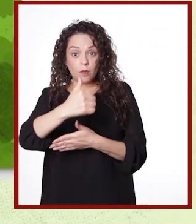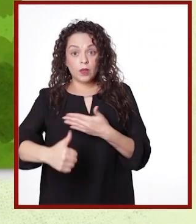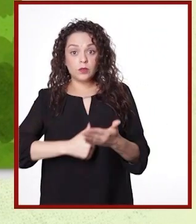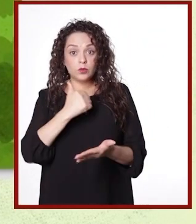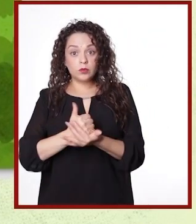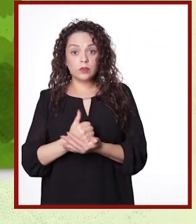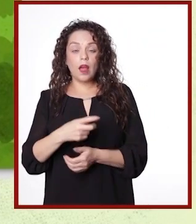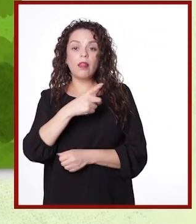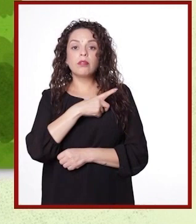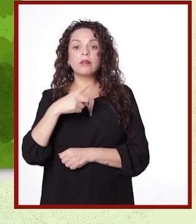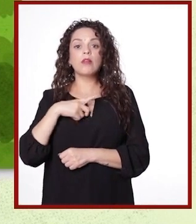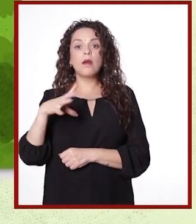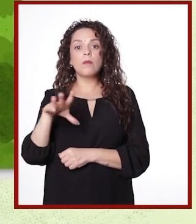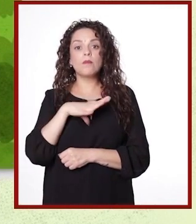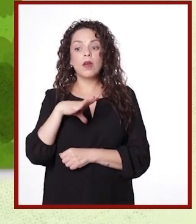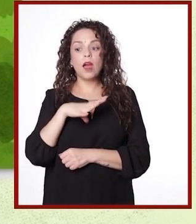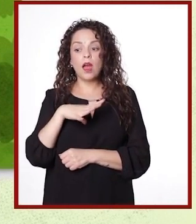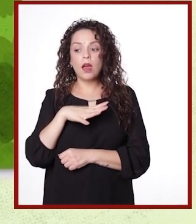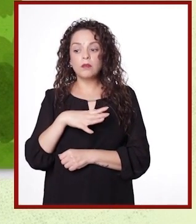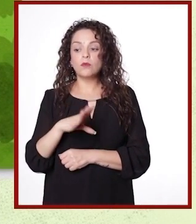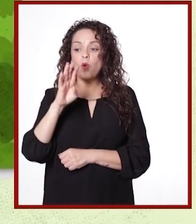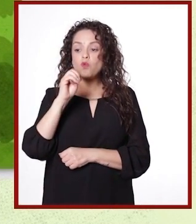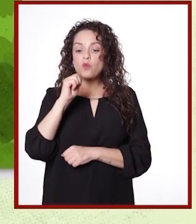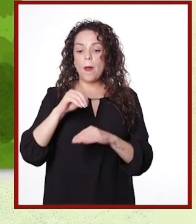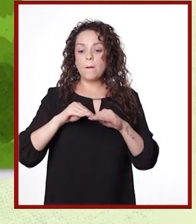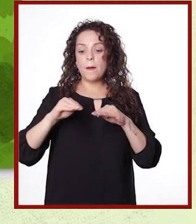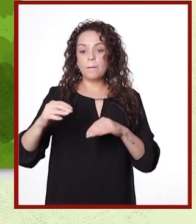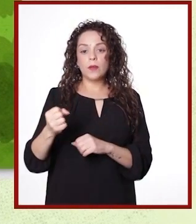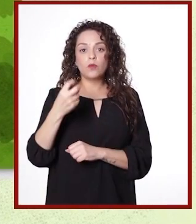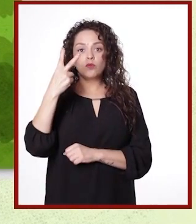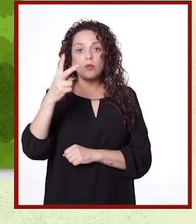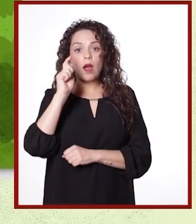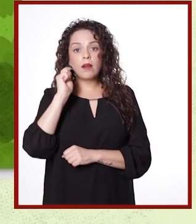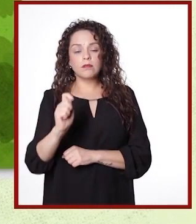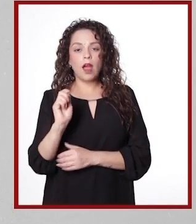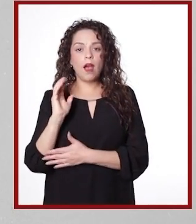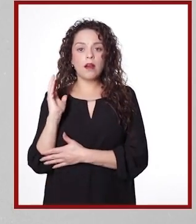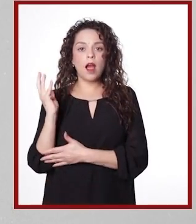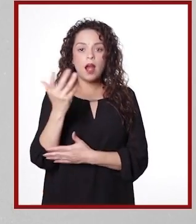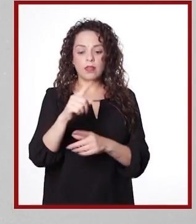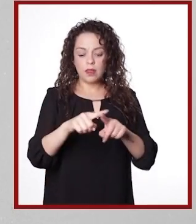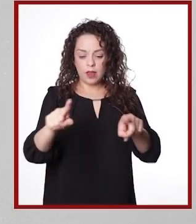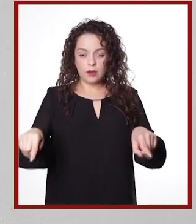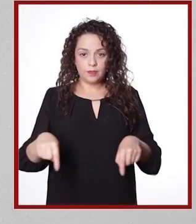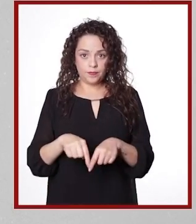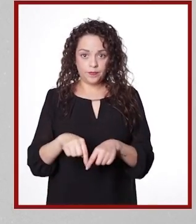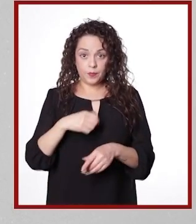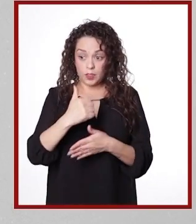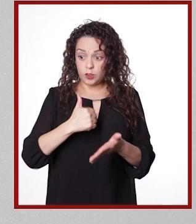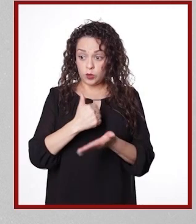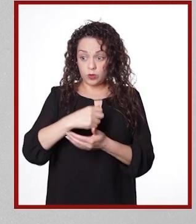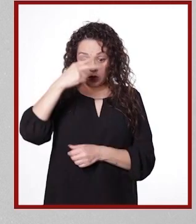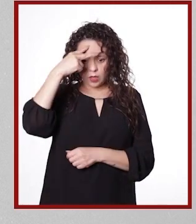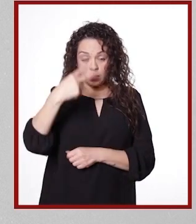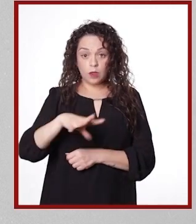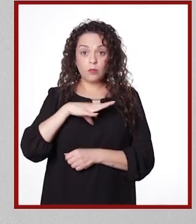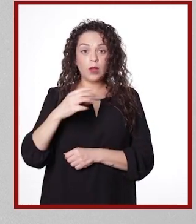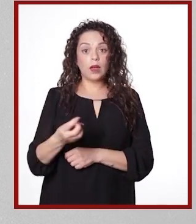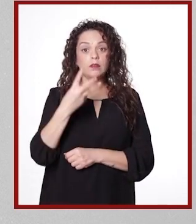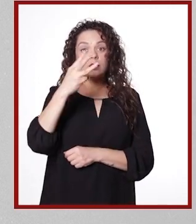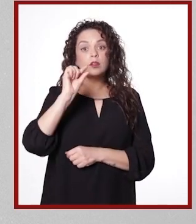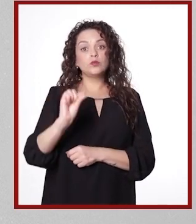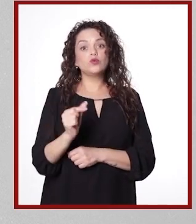que tener como mínimo 9 metros cuadrados de área verde, ¿ok? Wow. En la Ciudad de México tenemos